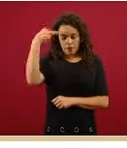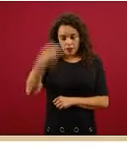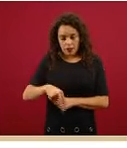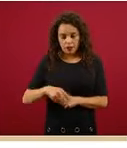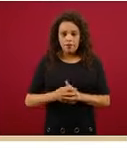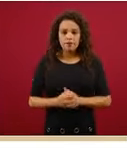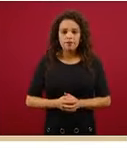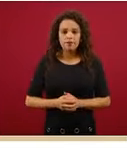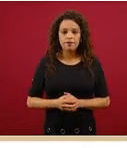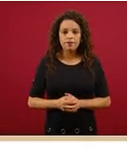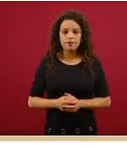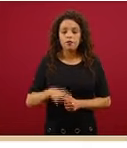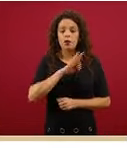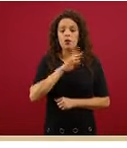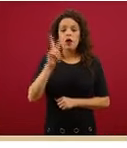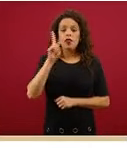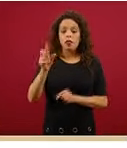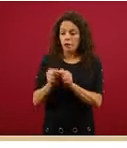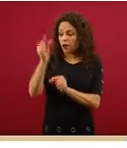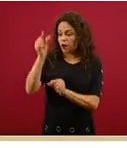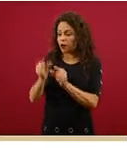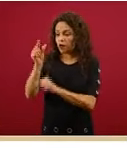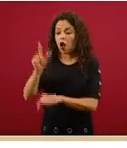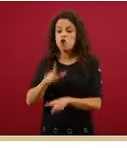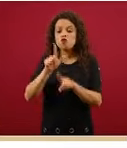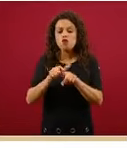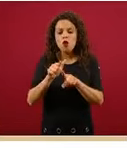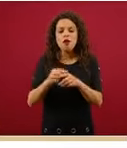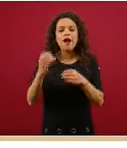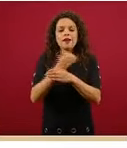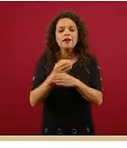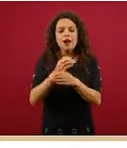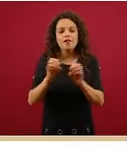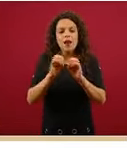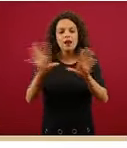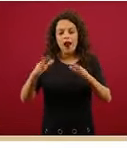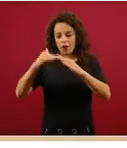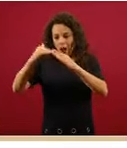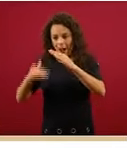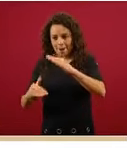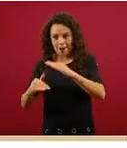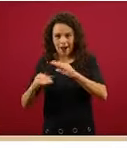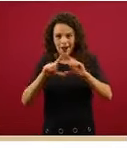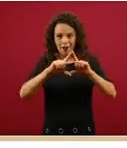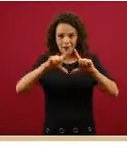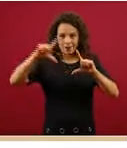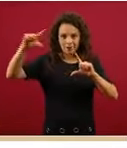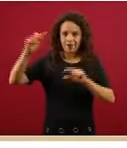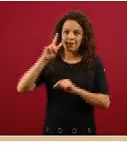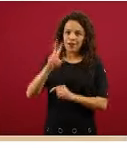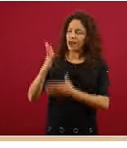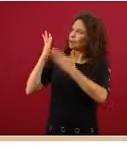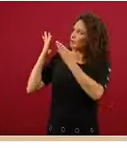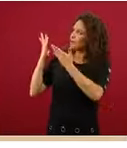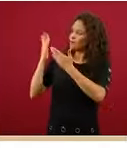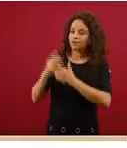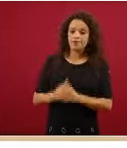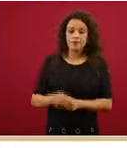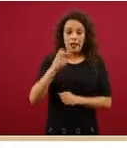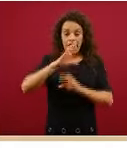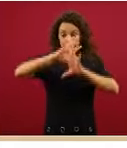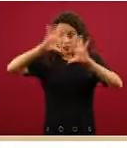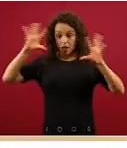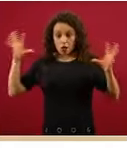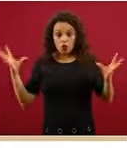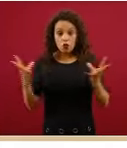también representadas en las barras de color café claro en la parte inferior. Podemos notar en la totalidad de los